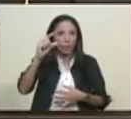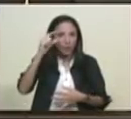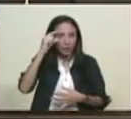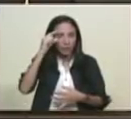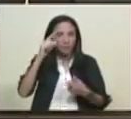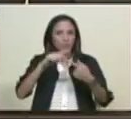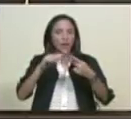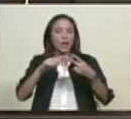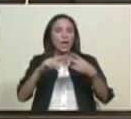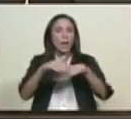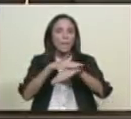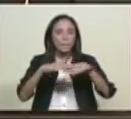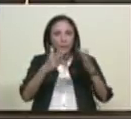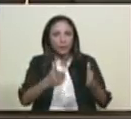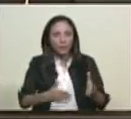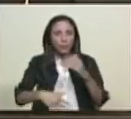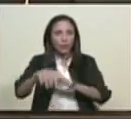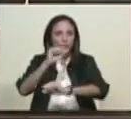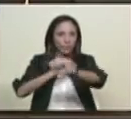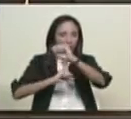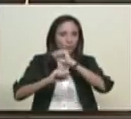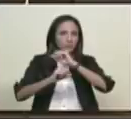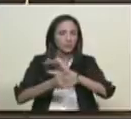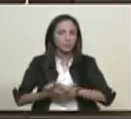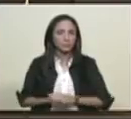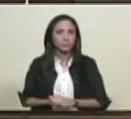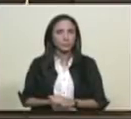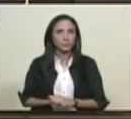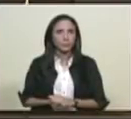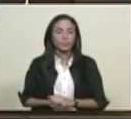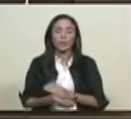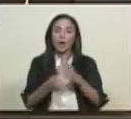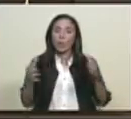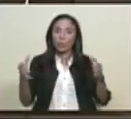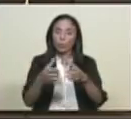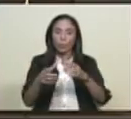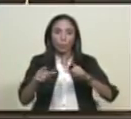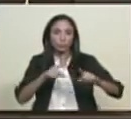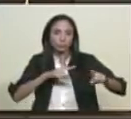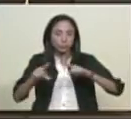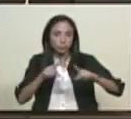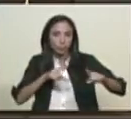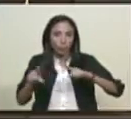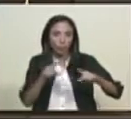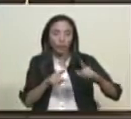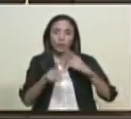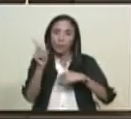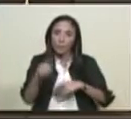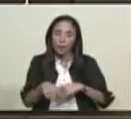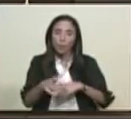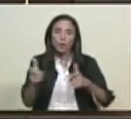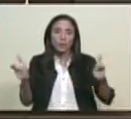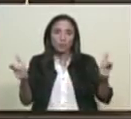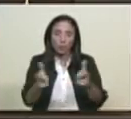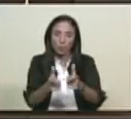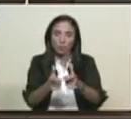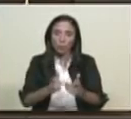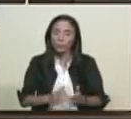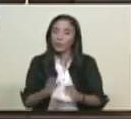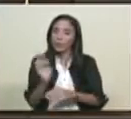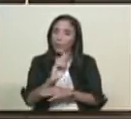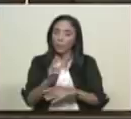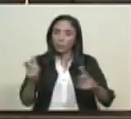Defensa, Villegas, de Colombia, y con la ministra Holguín, una reunión lo más pronto posible para avanzar en un plan